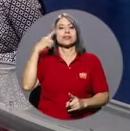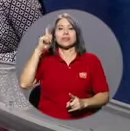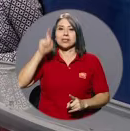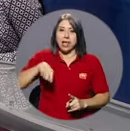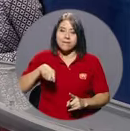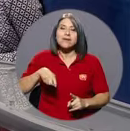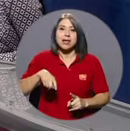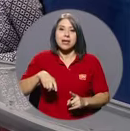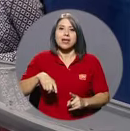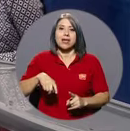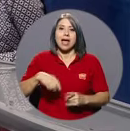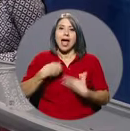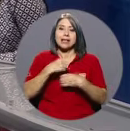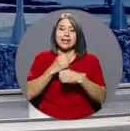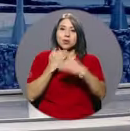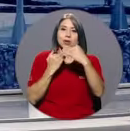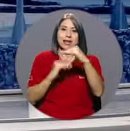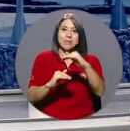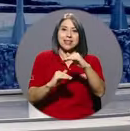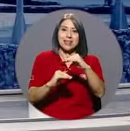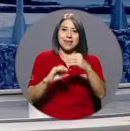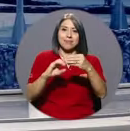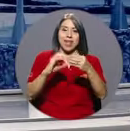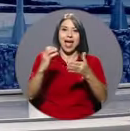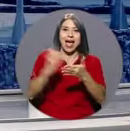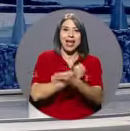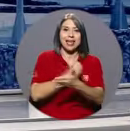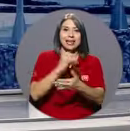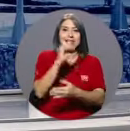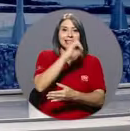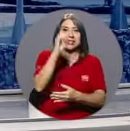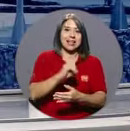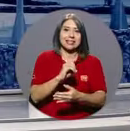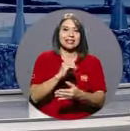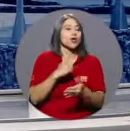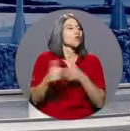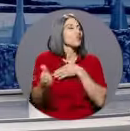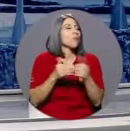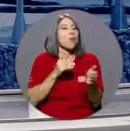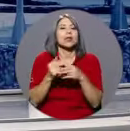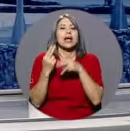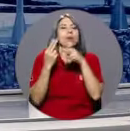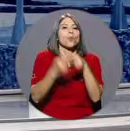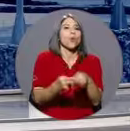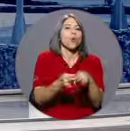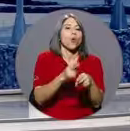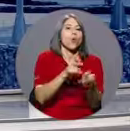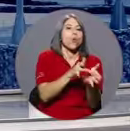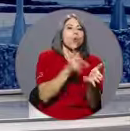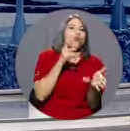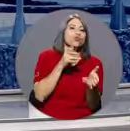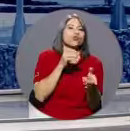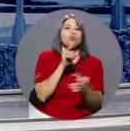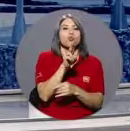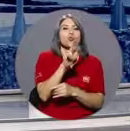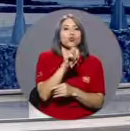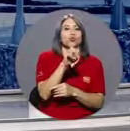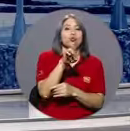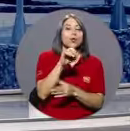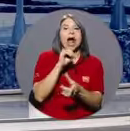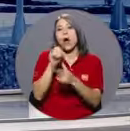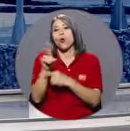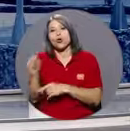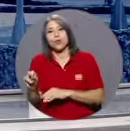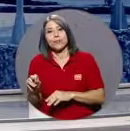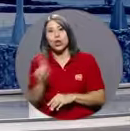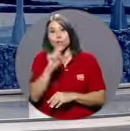poner un límite a estas tasas, como quieran llamarlas, de usura o no, no solo para el sistema financiero formal, sino también